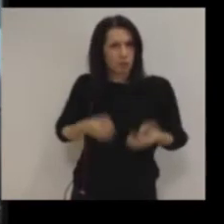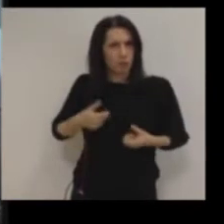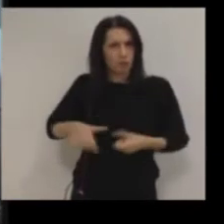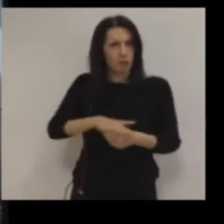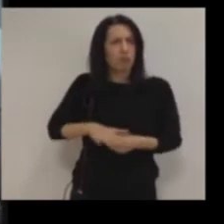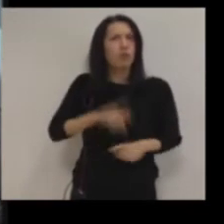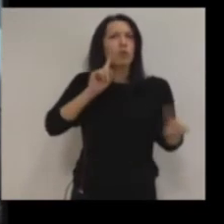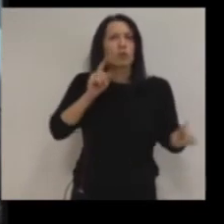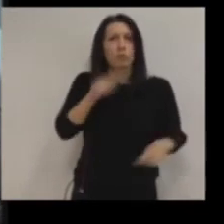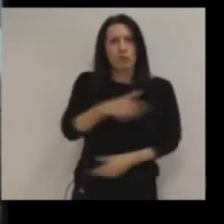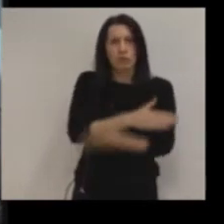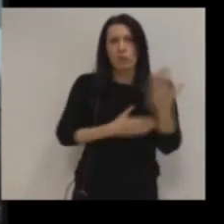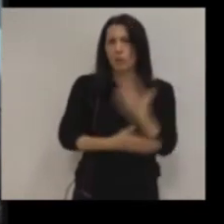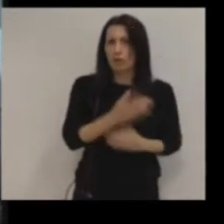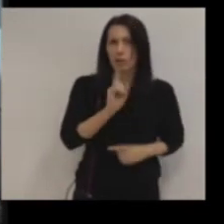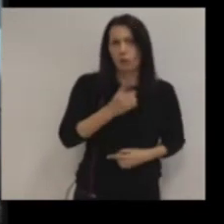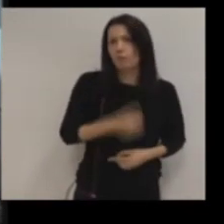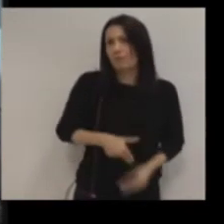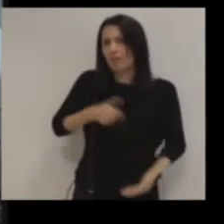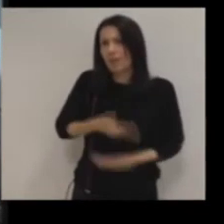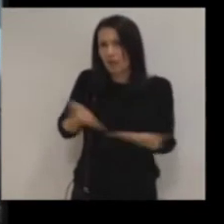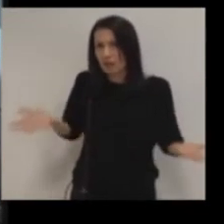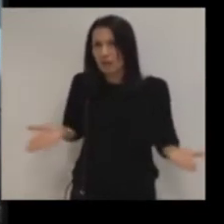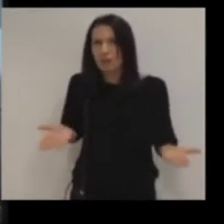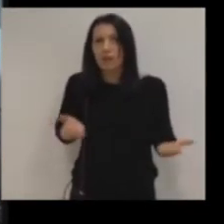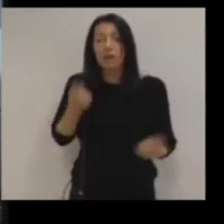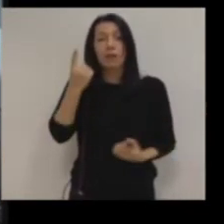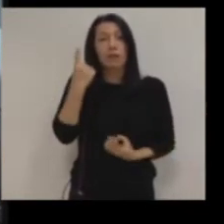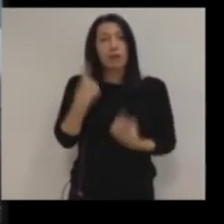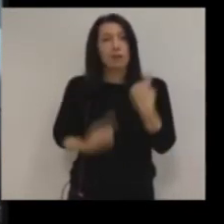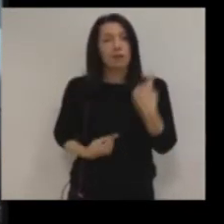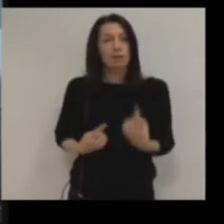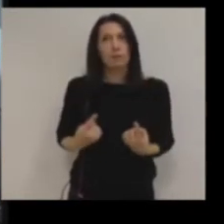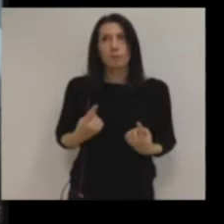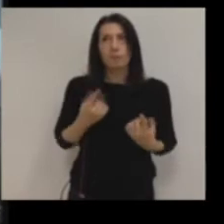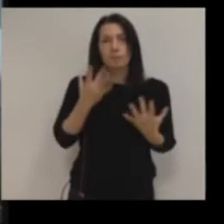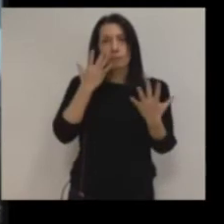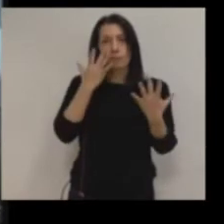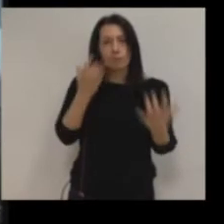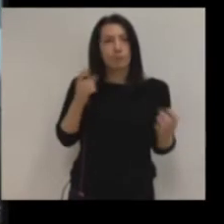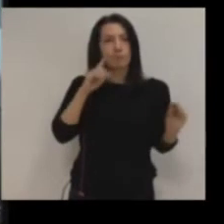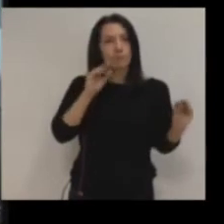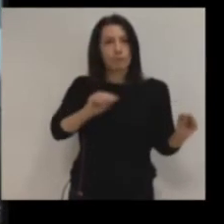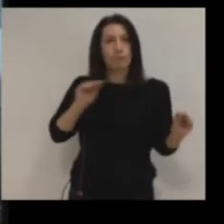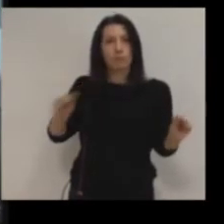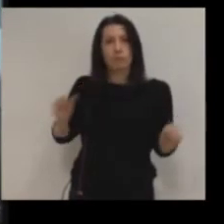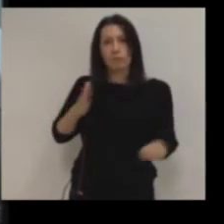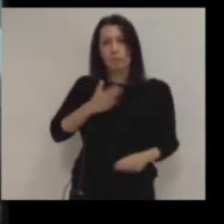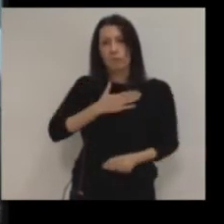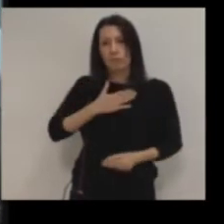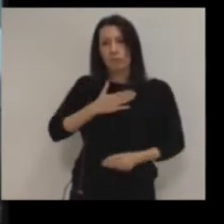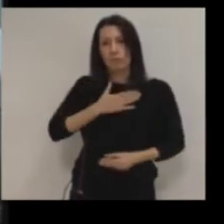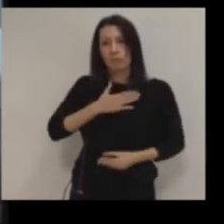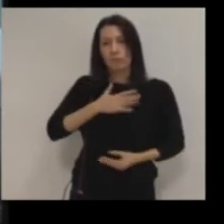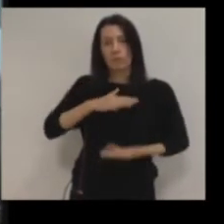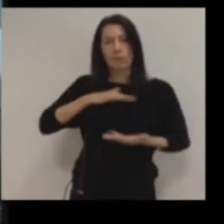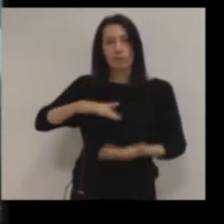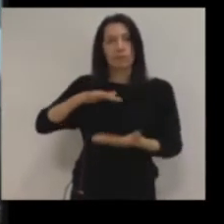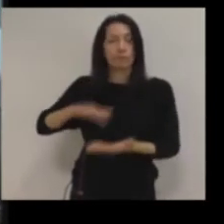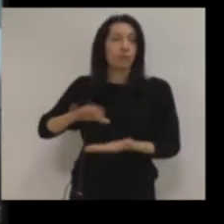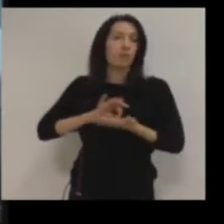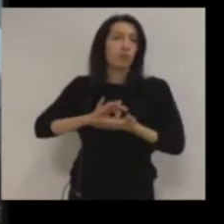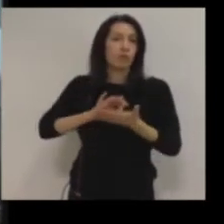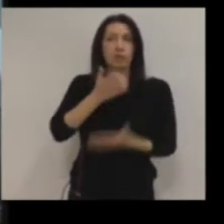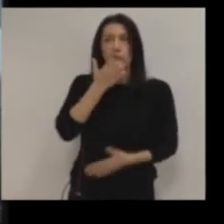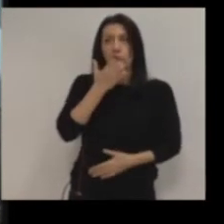para las personas con discapacidad, a veces a mí me llama la atención que mi proveedor de servicios de hosting